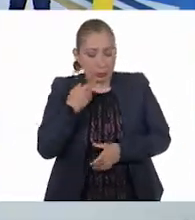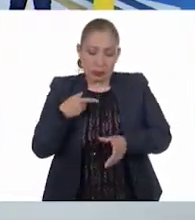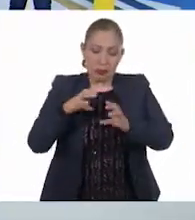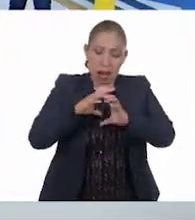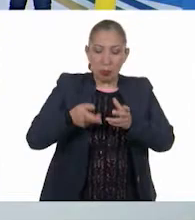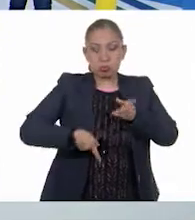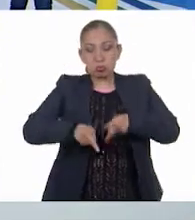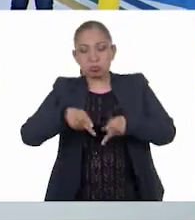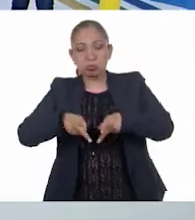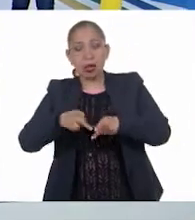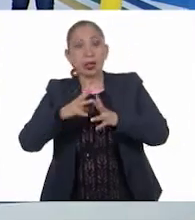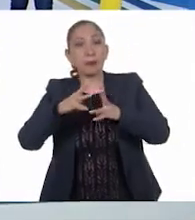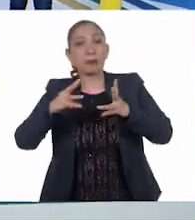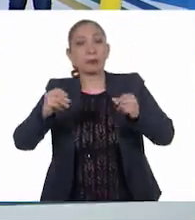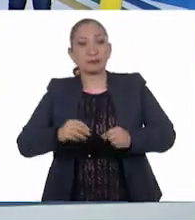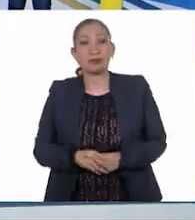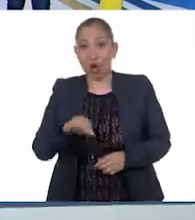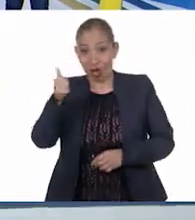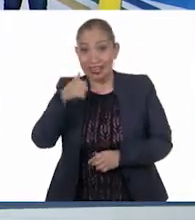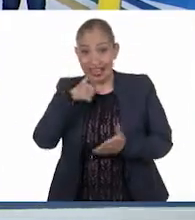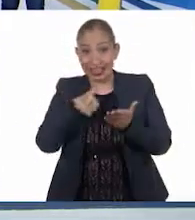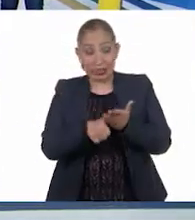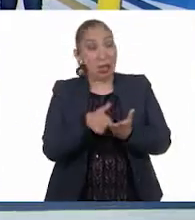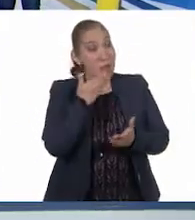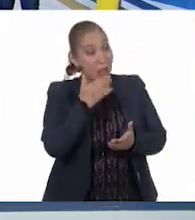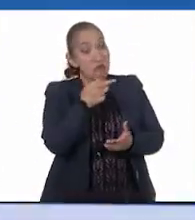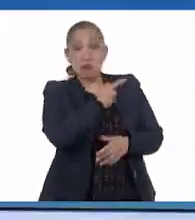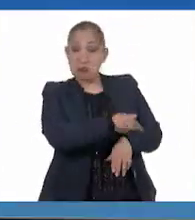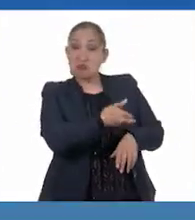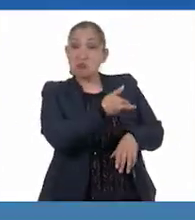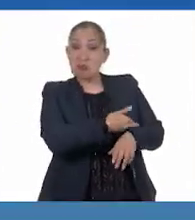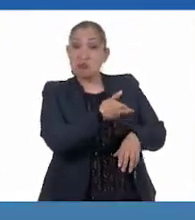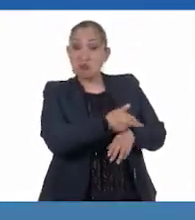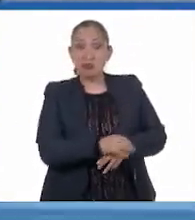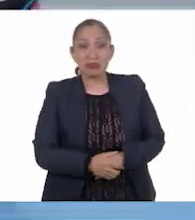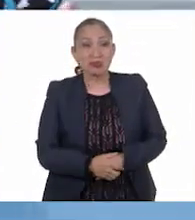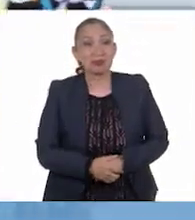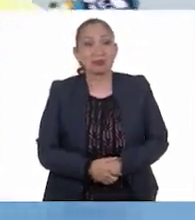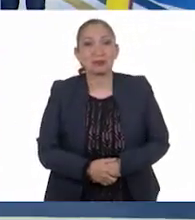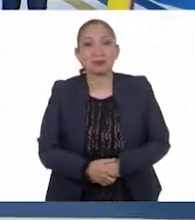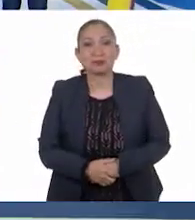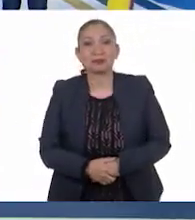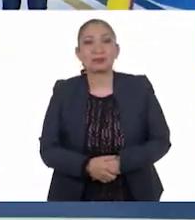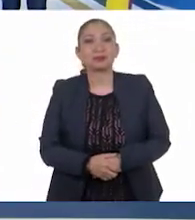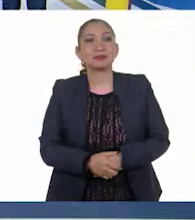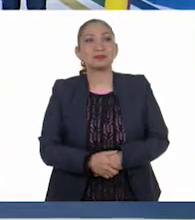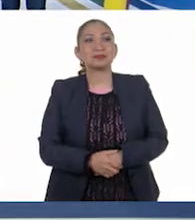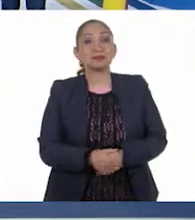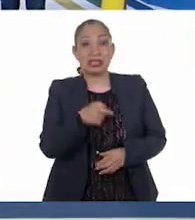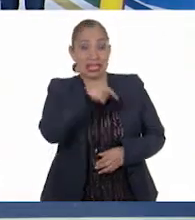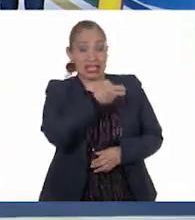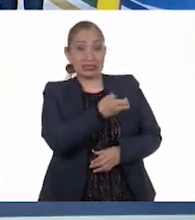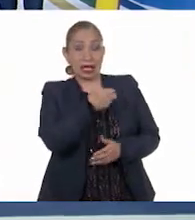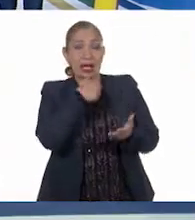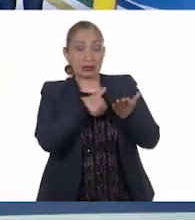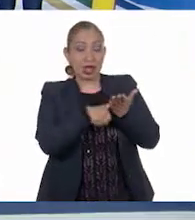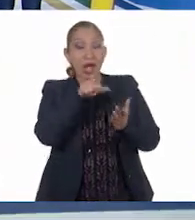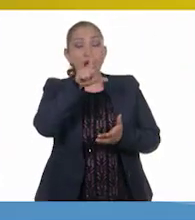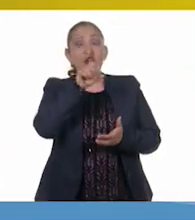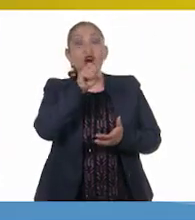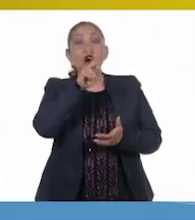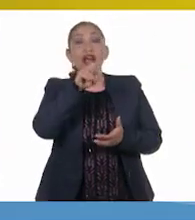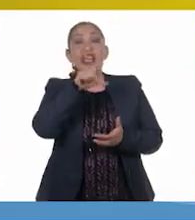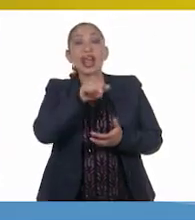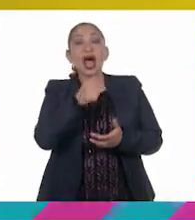favor? ¡Claro! Es una buena solución. Sí, hacer ejercicio. Y esta es de Lorena